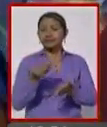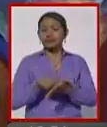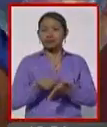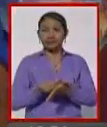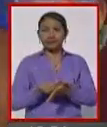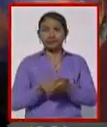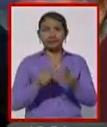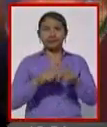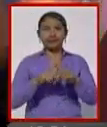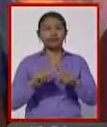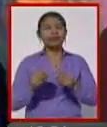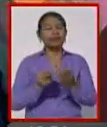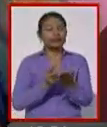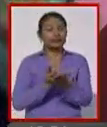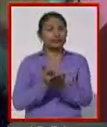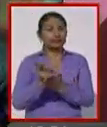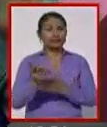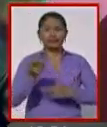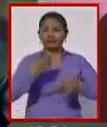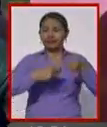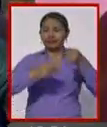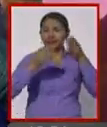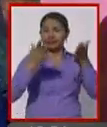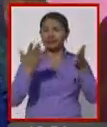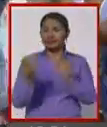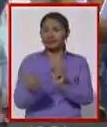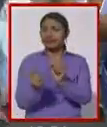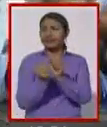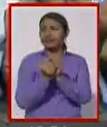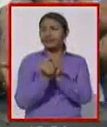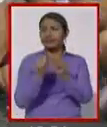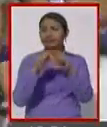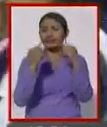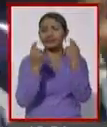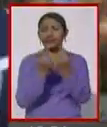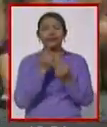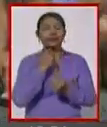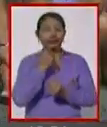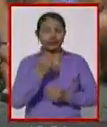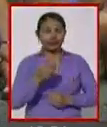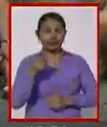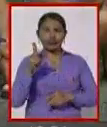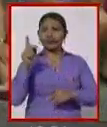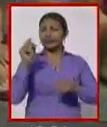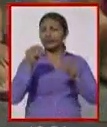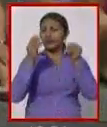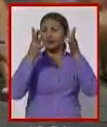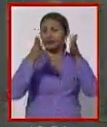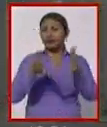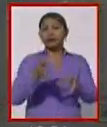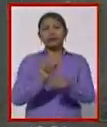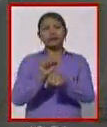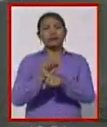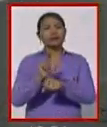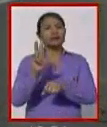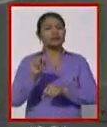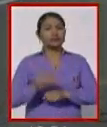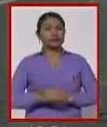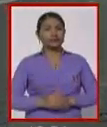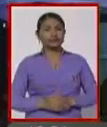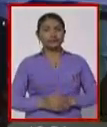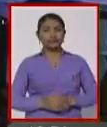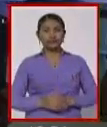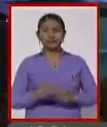económicos. Pero realmente los verdaderos gremialistas estamos acá. Los gremiales afirman que no abandonarán sus puestos en el mercado